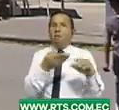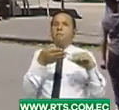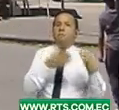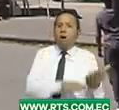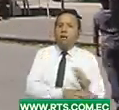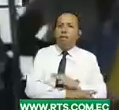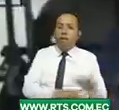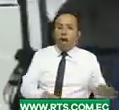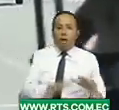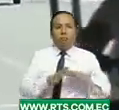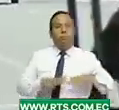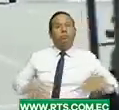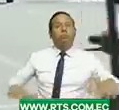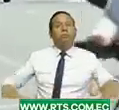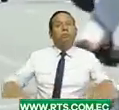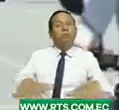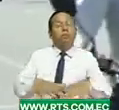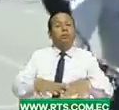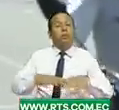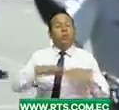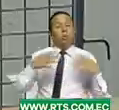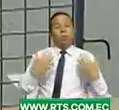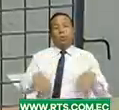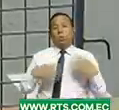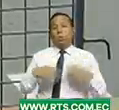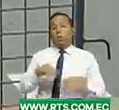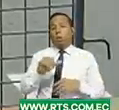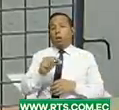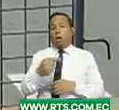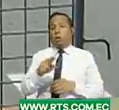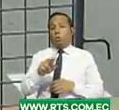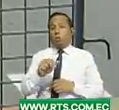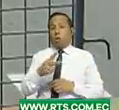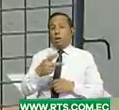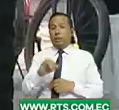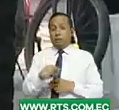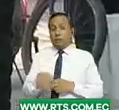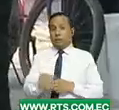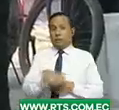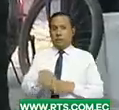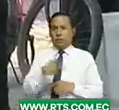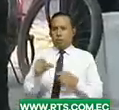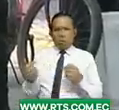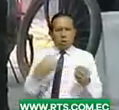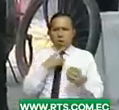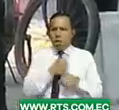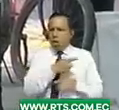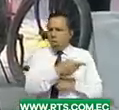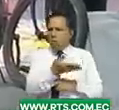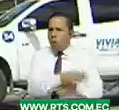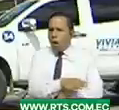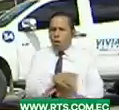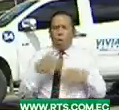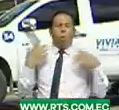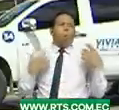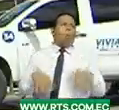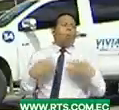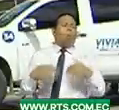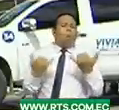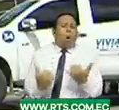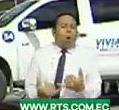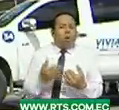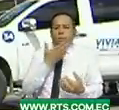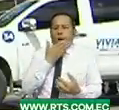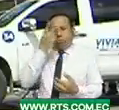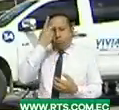de Yaguachi. Por eso, los dueños de locales prefirieron cerrar sus negocios. Asimismo, las autoridades informaron que